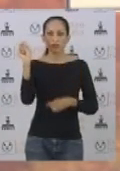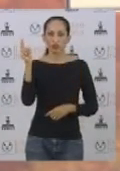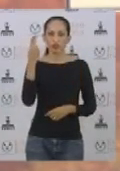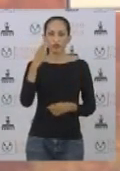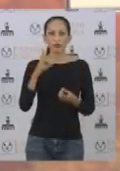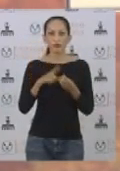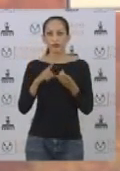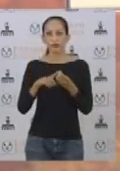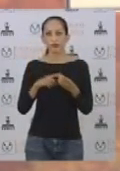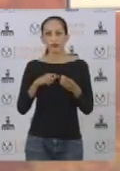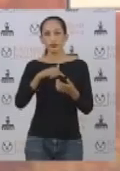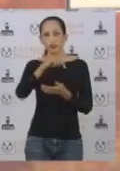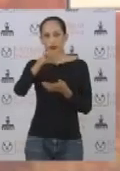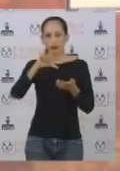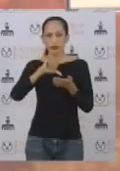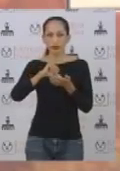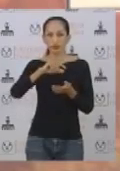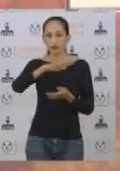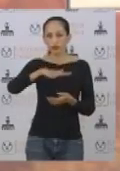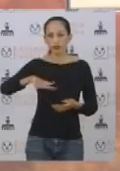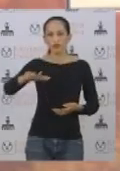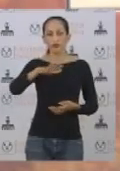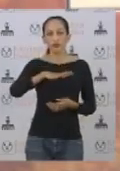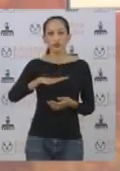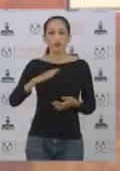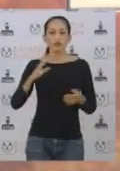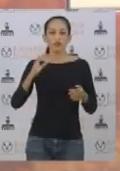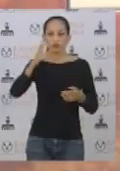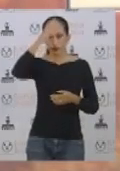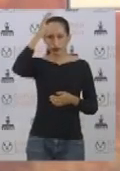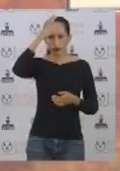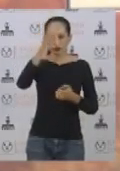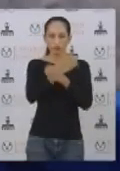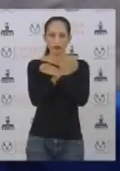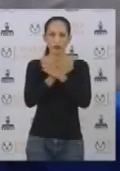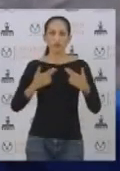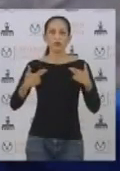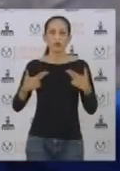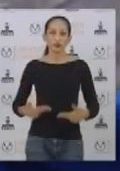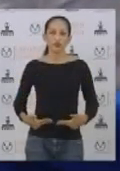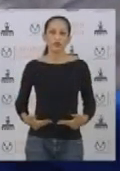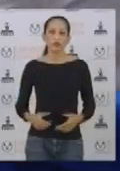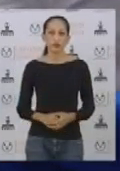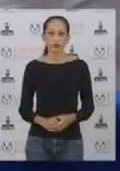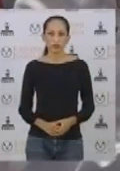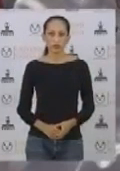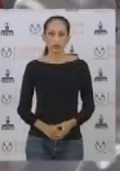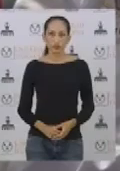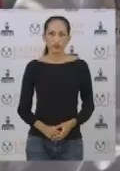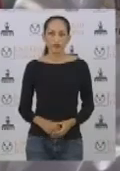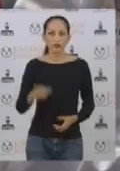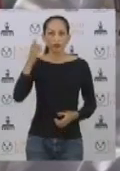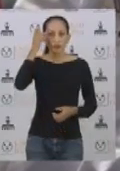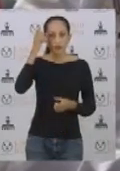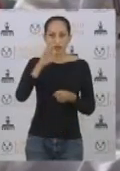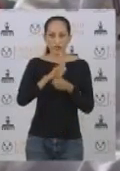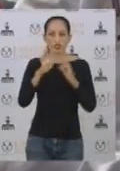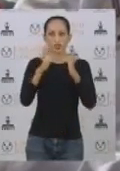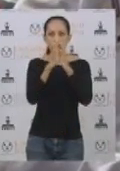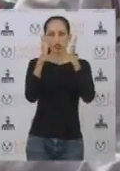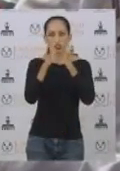Unidad Académica Multidisciplinaria de Ciencias, Educación y Humanidades. Acorde a las acciones emprendidas por la Dirección